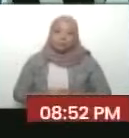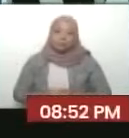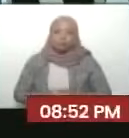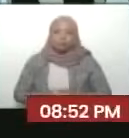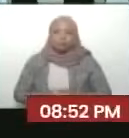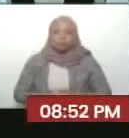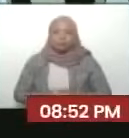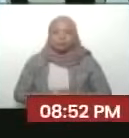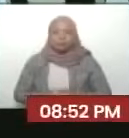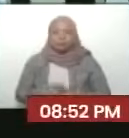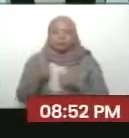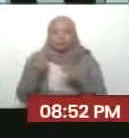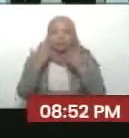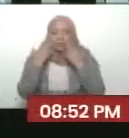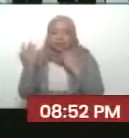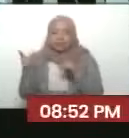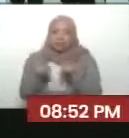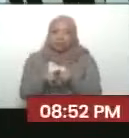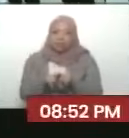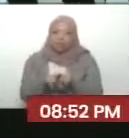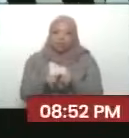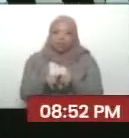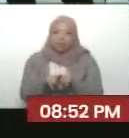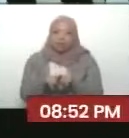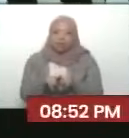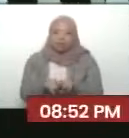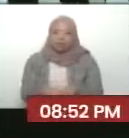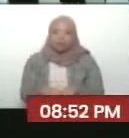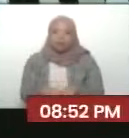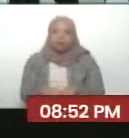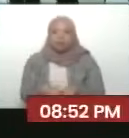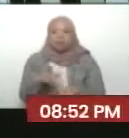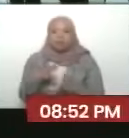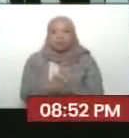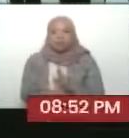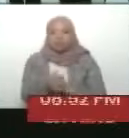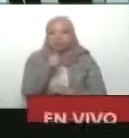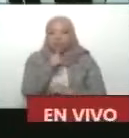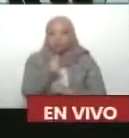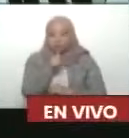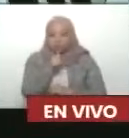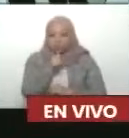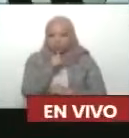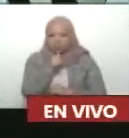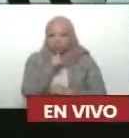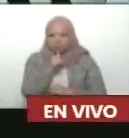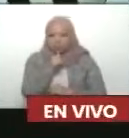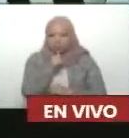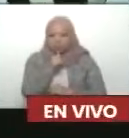Silita es tiktokera. ¿Ah? Rolo de tiktokera que es.